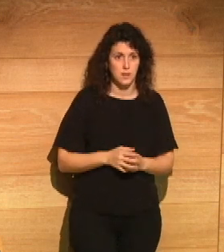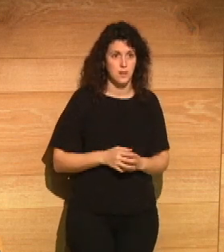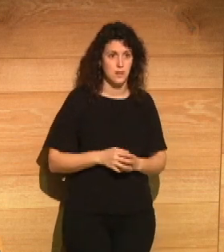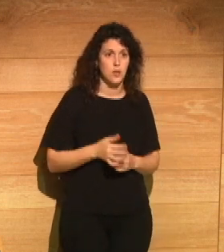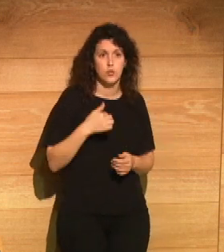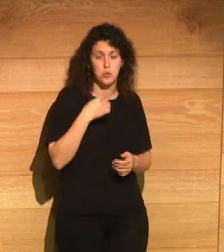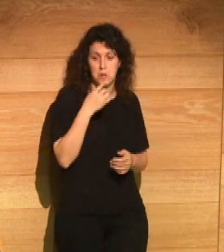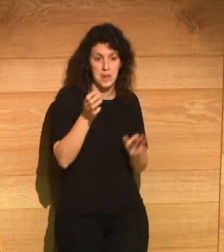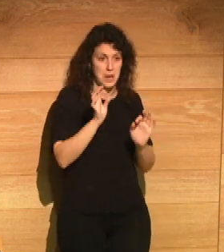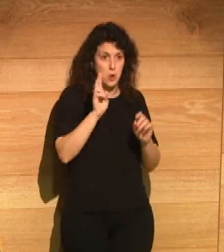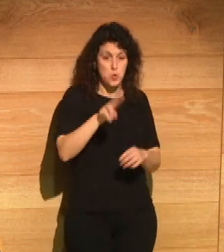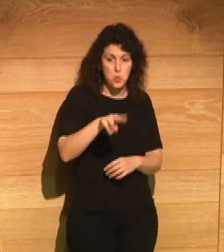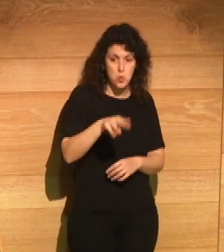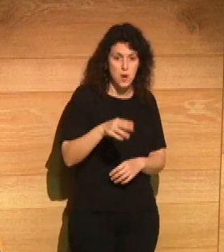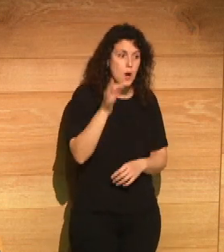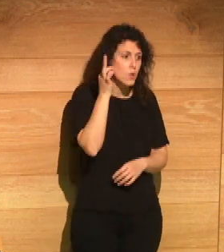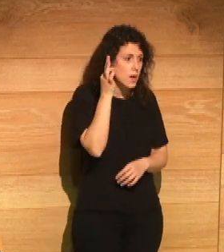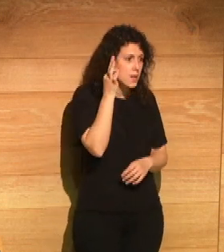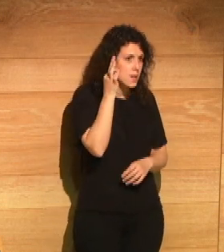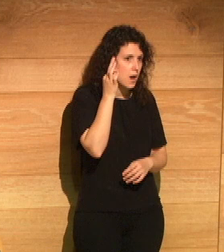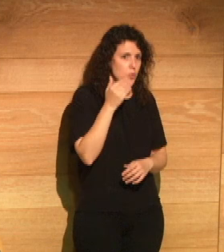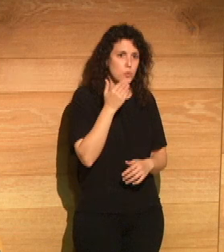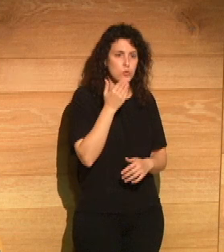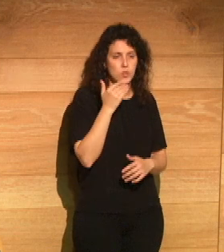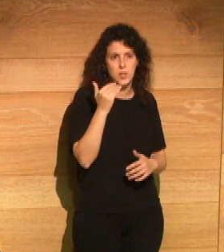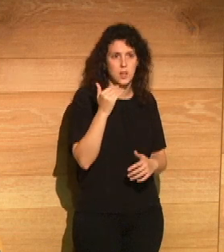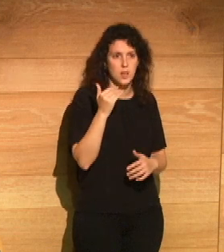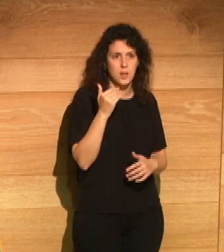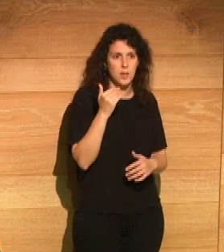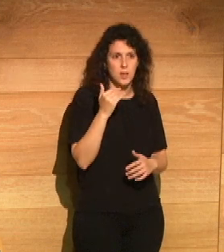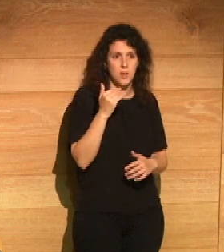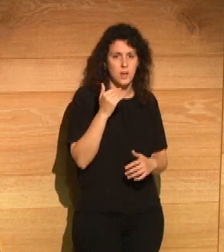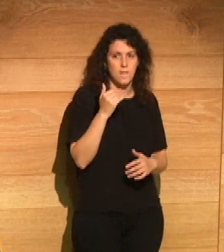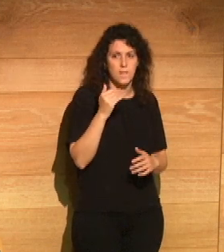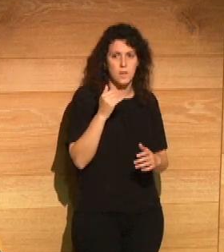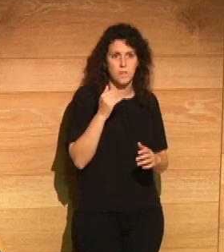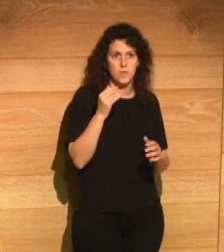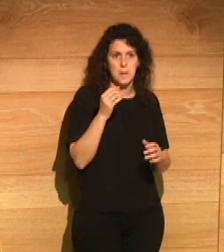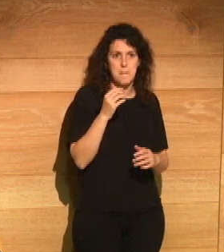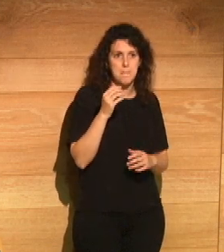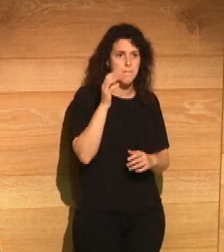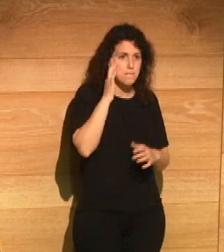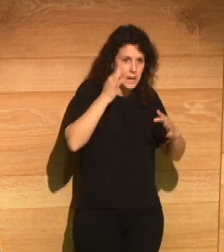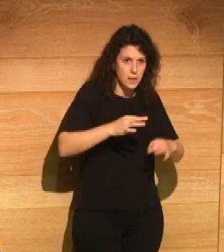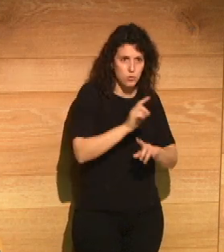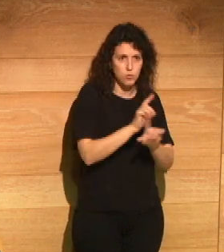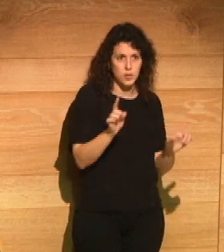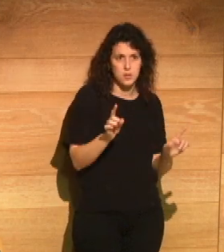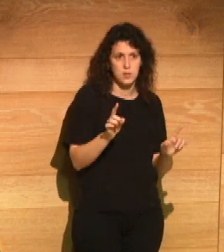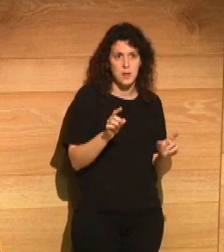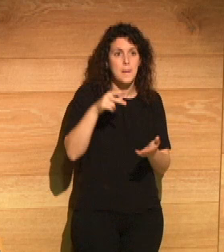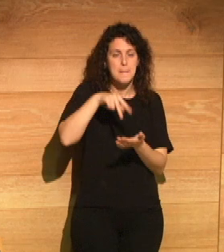Yo no diría nunca que es una niña fantasmal, pero sí no es una presencia bruta,